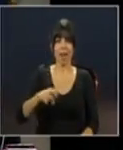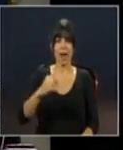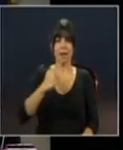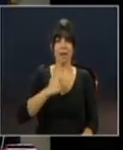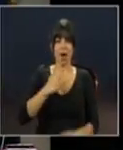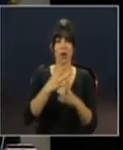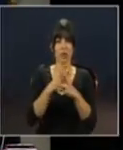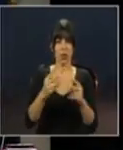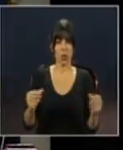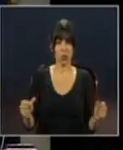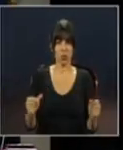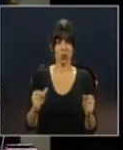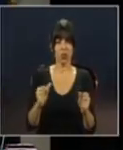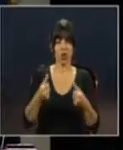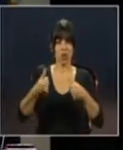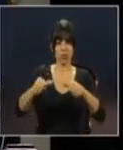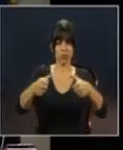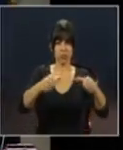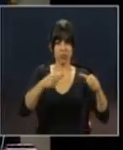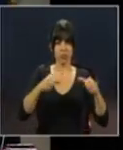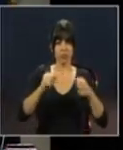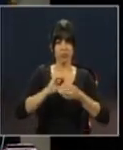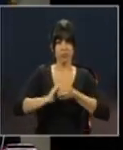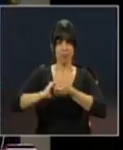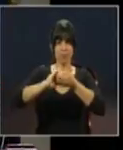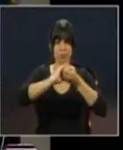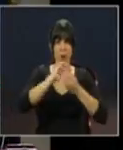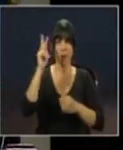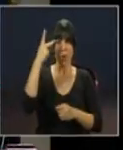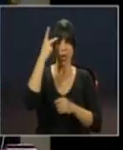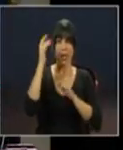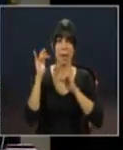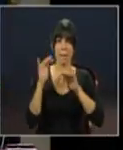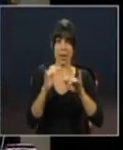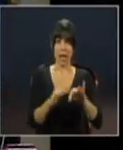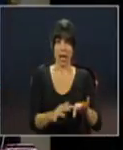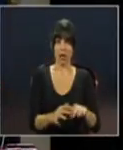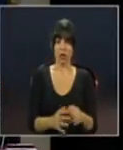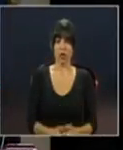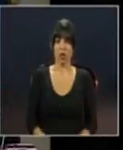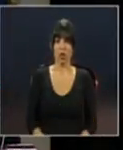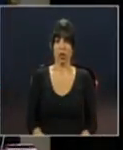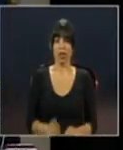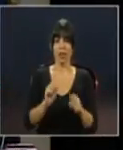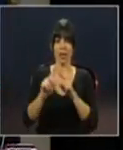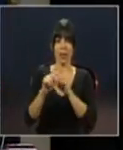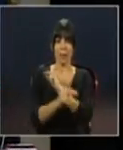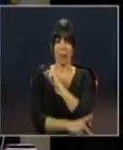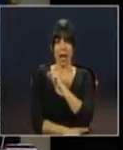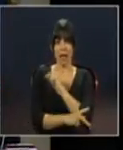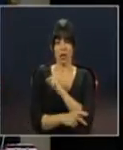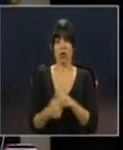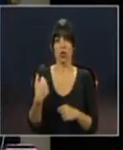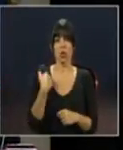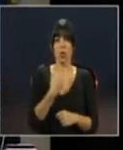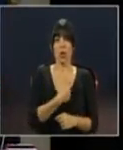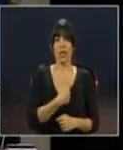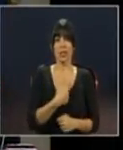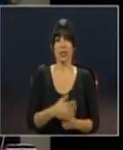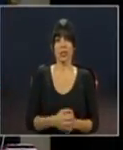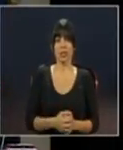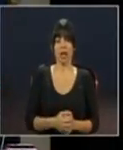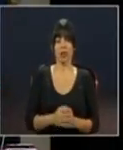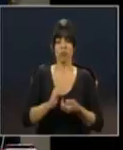una solución concertada que armonice políticas de migración transnacional. Nuestra credibilidad